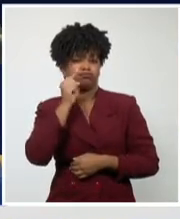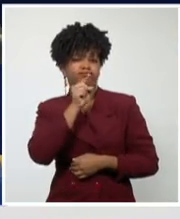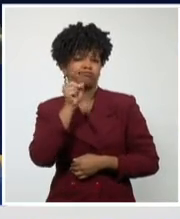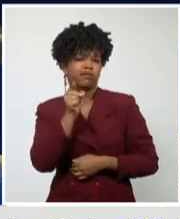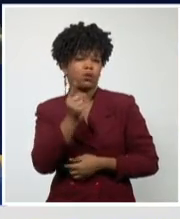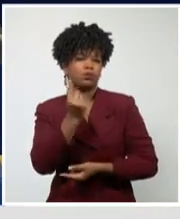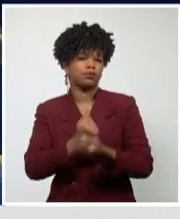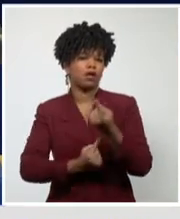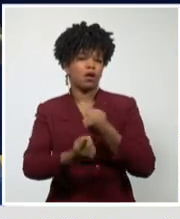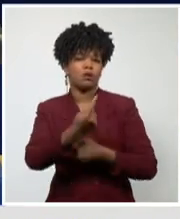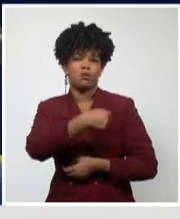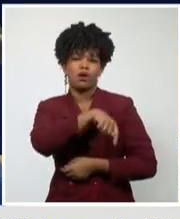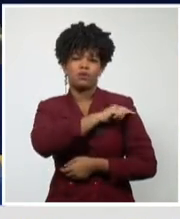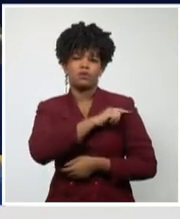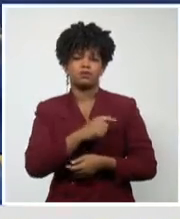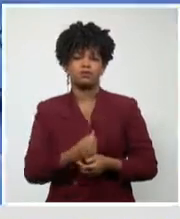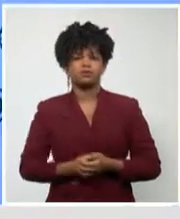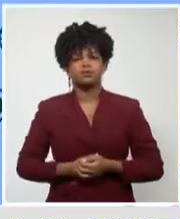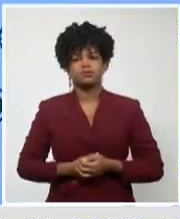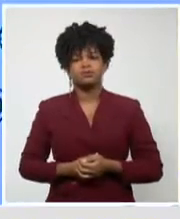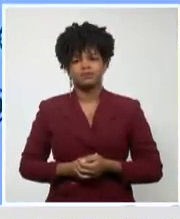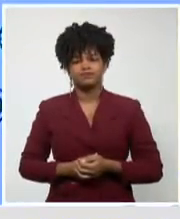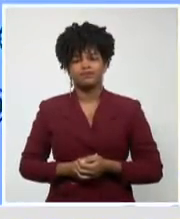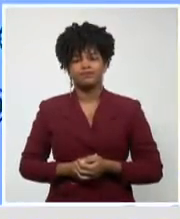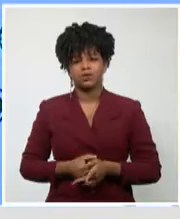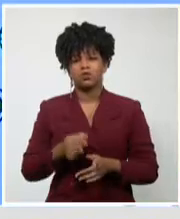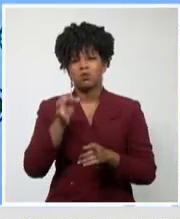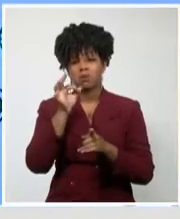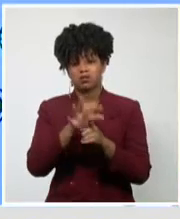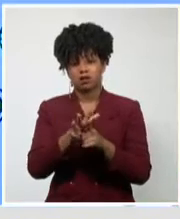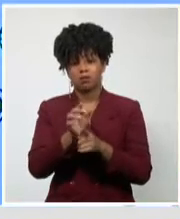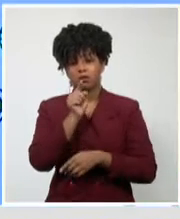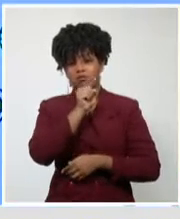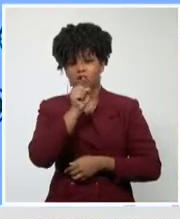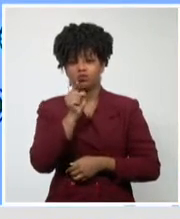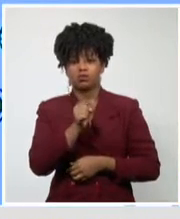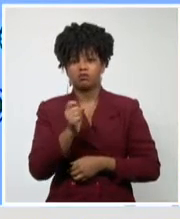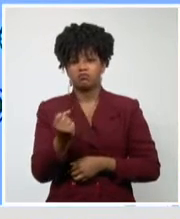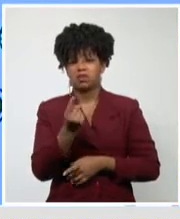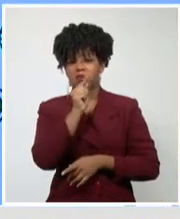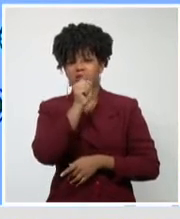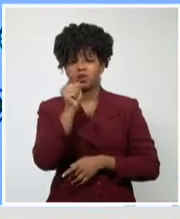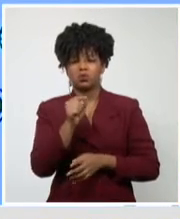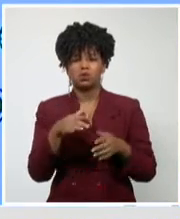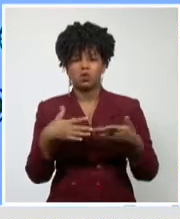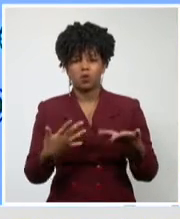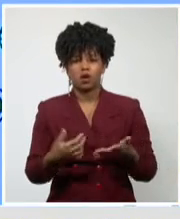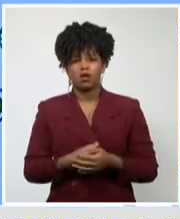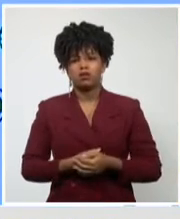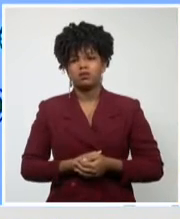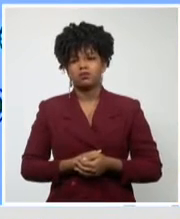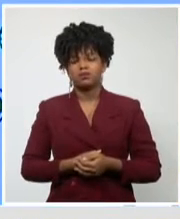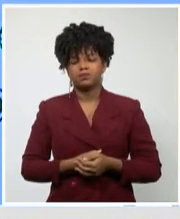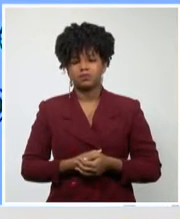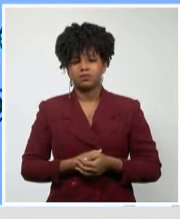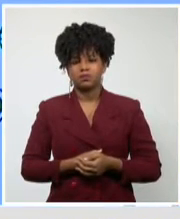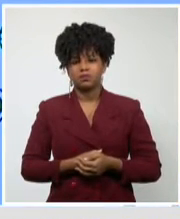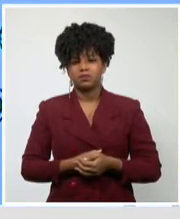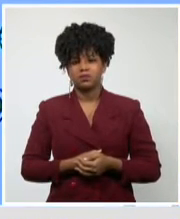nuestra población. Comenzamos, doctor, entonces la ronda de preguntas. La primera pregunta la hace un usuario en Cuba Debate y dice lo